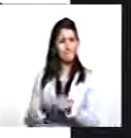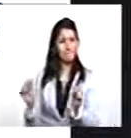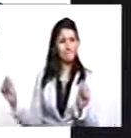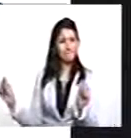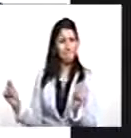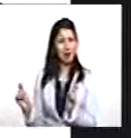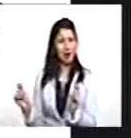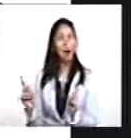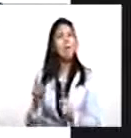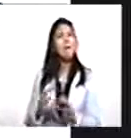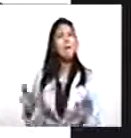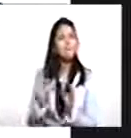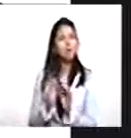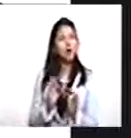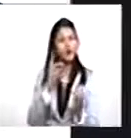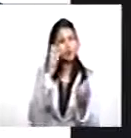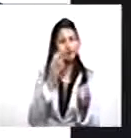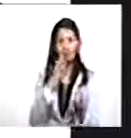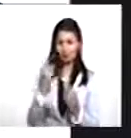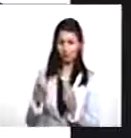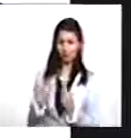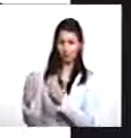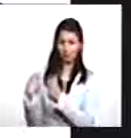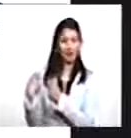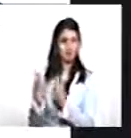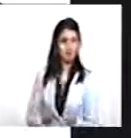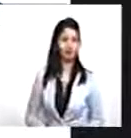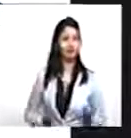compañías a otros operadores acorde con una